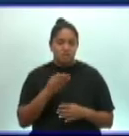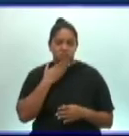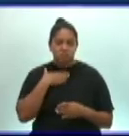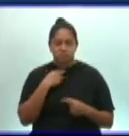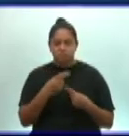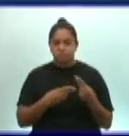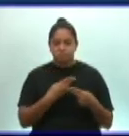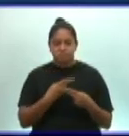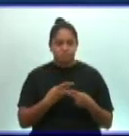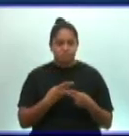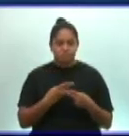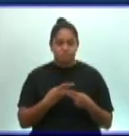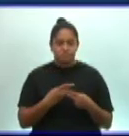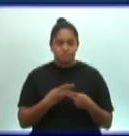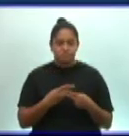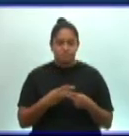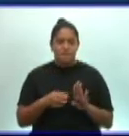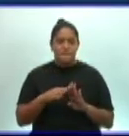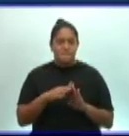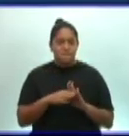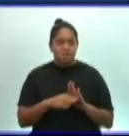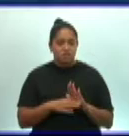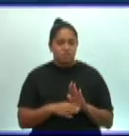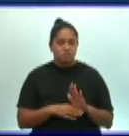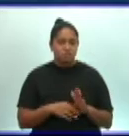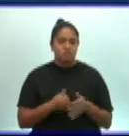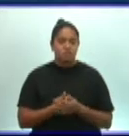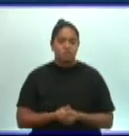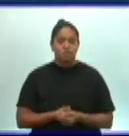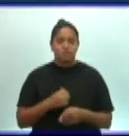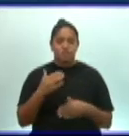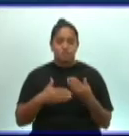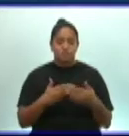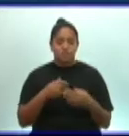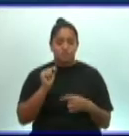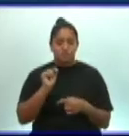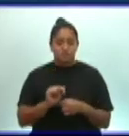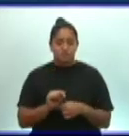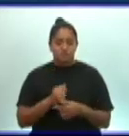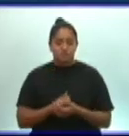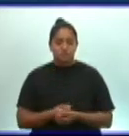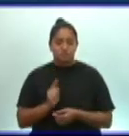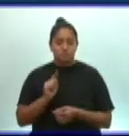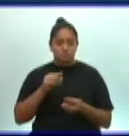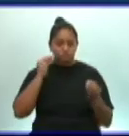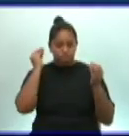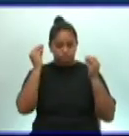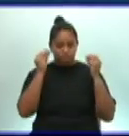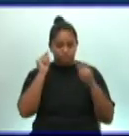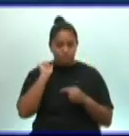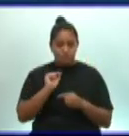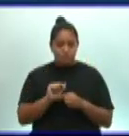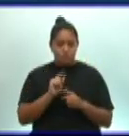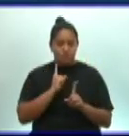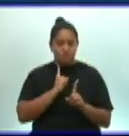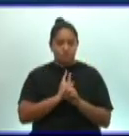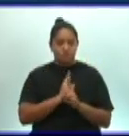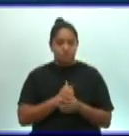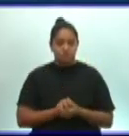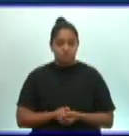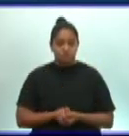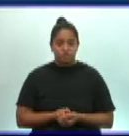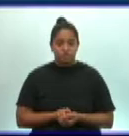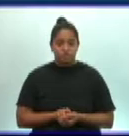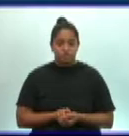paso. El algoritmo para resolver problemas de este tipo, ustedes lo van a analizar hoy en este encuentro. Bueno, aquí estamos observando